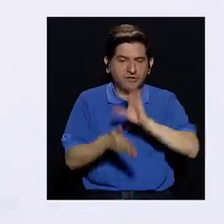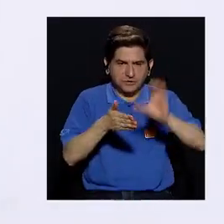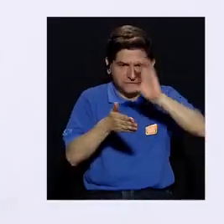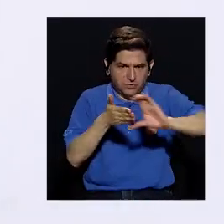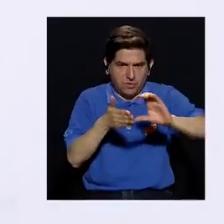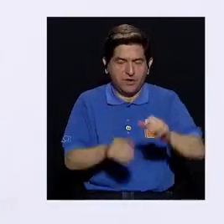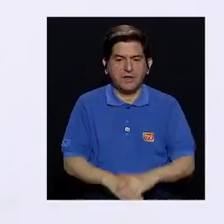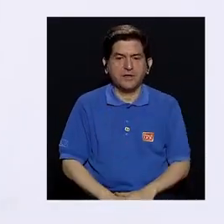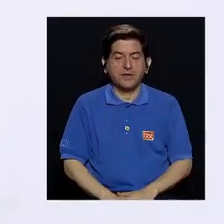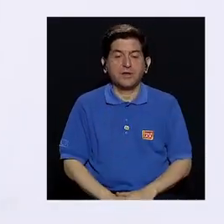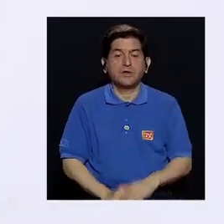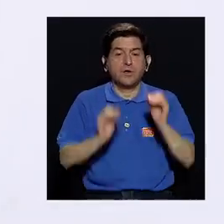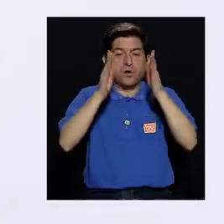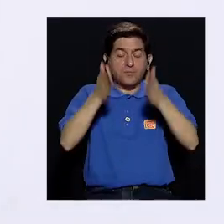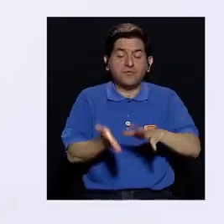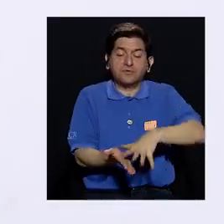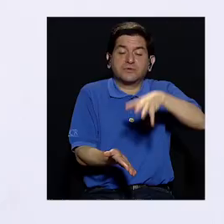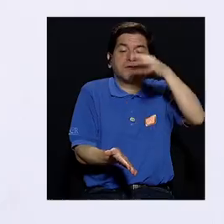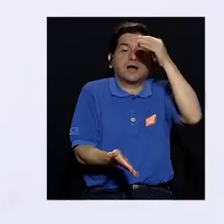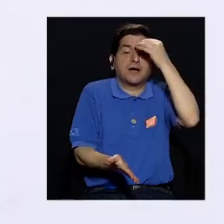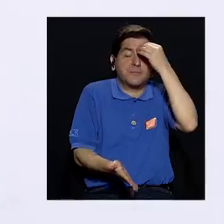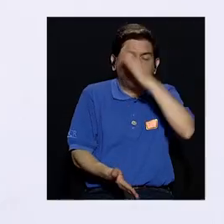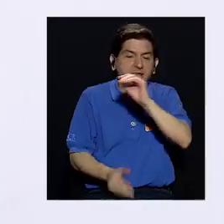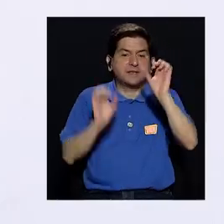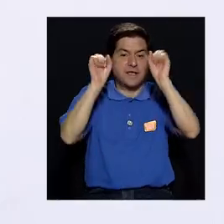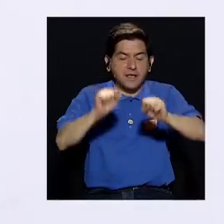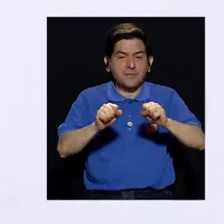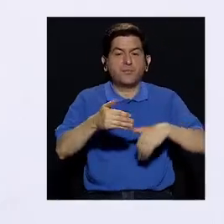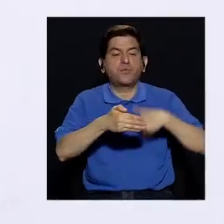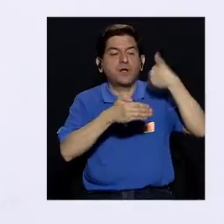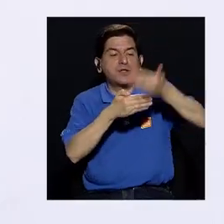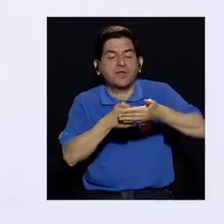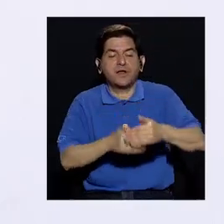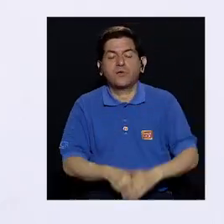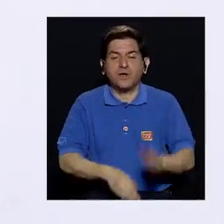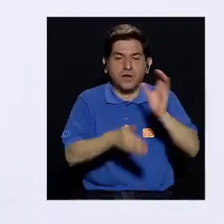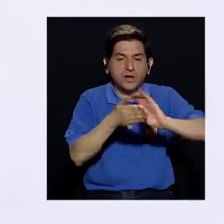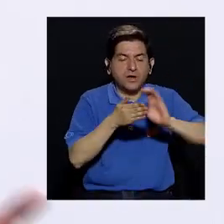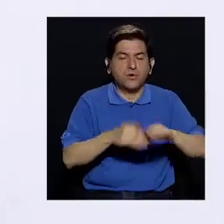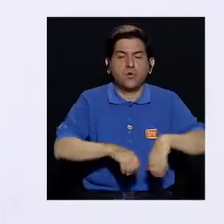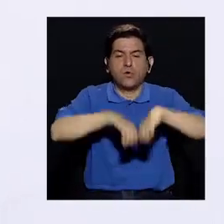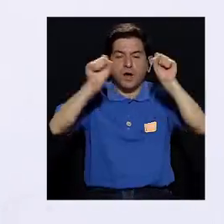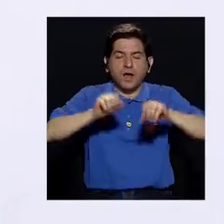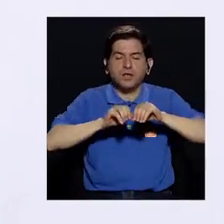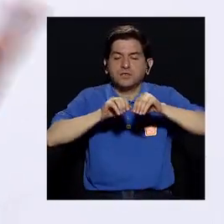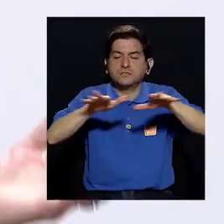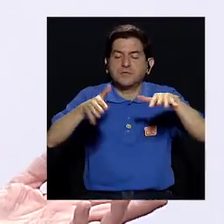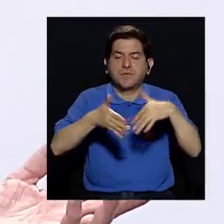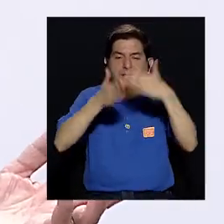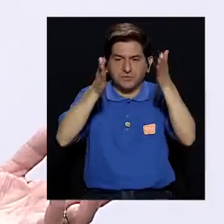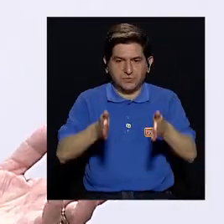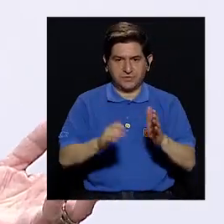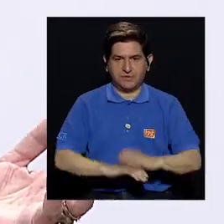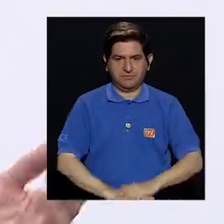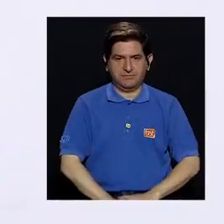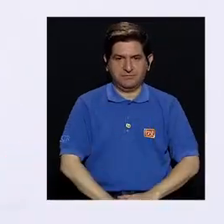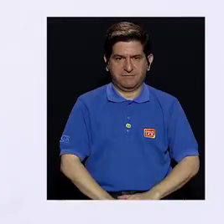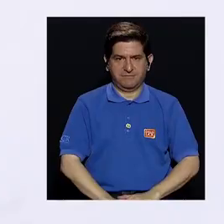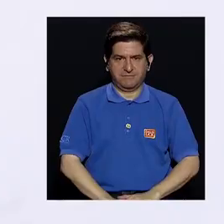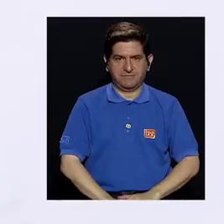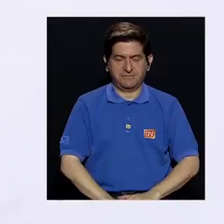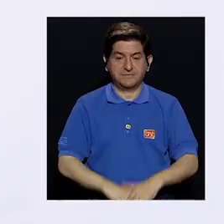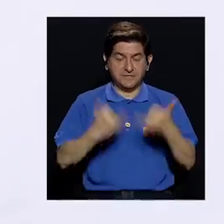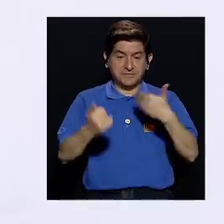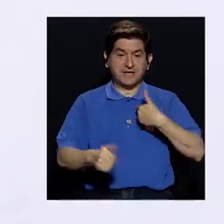de tal manera que el profesor aprenda y pueda llevar después a la preparatoria el sistema para los estudiantes